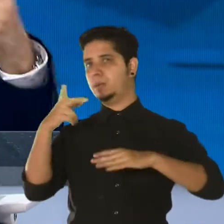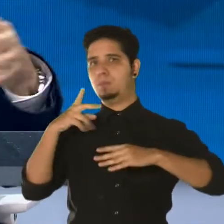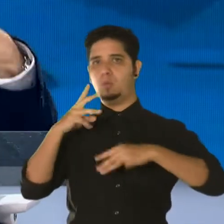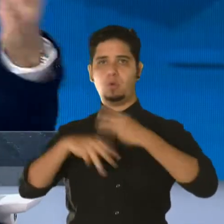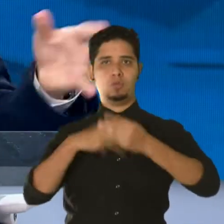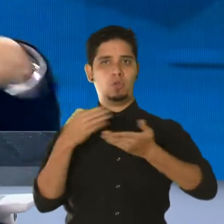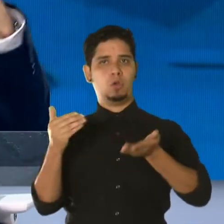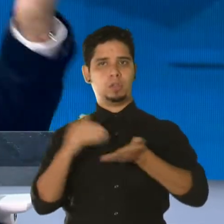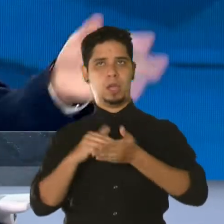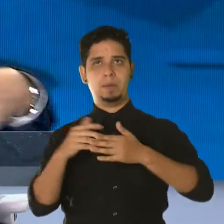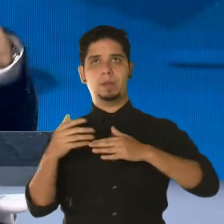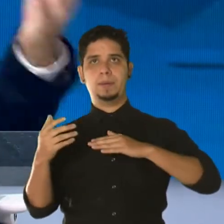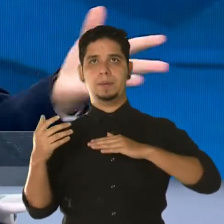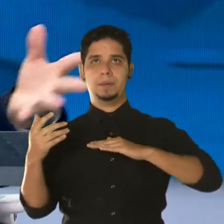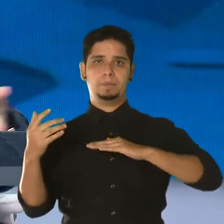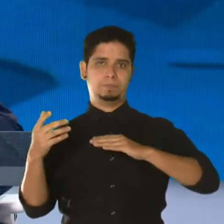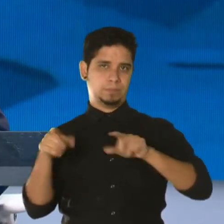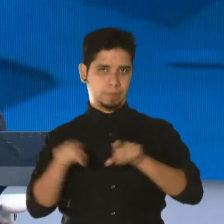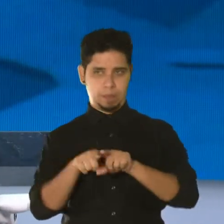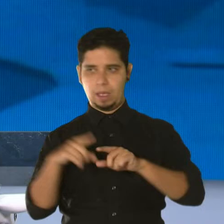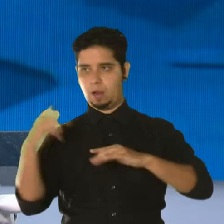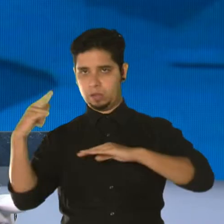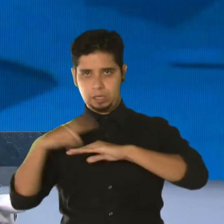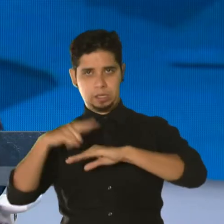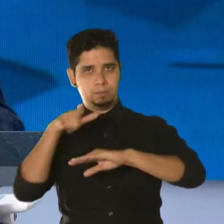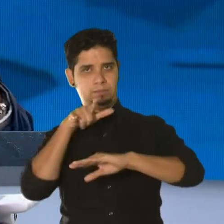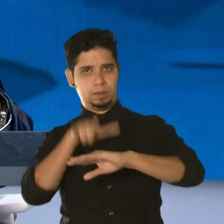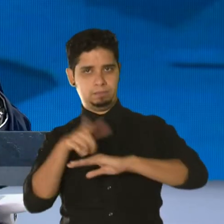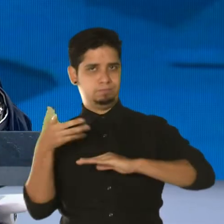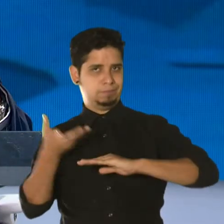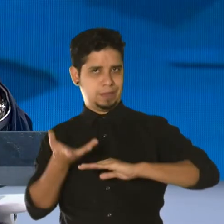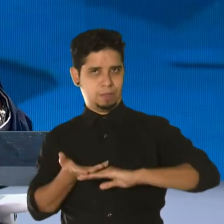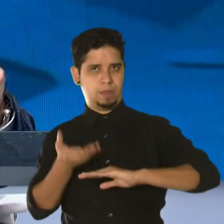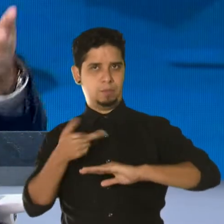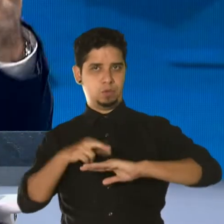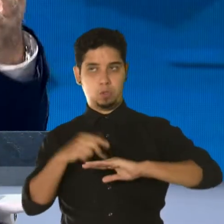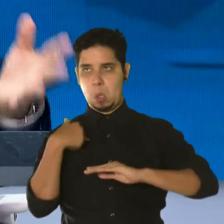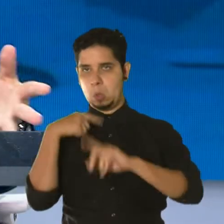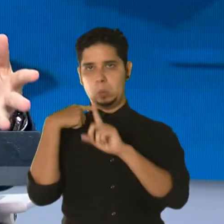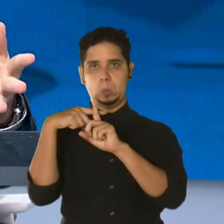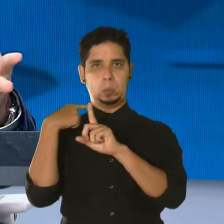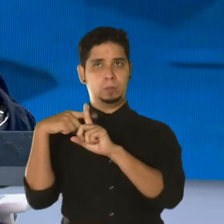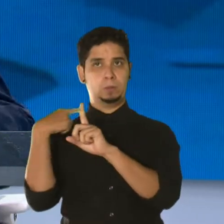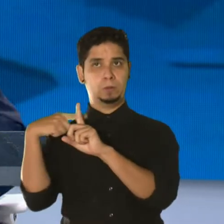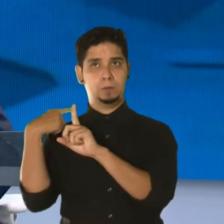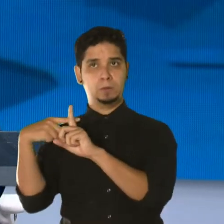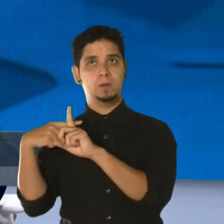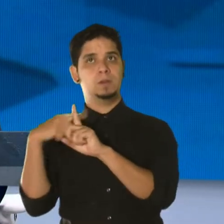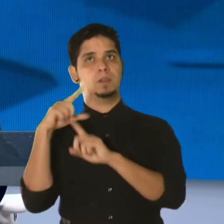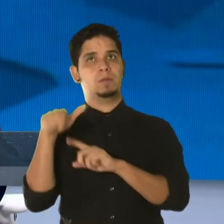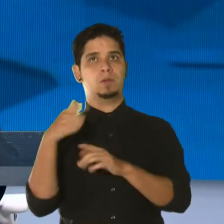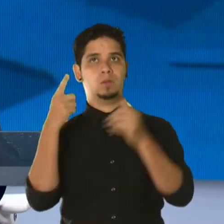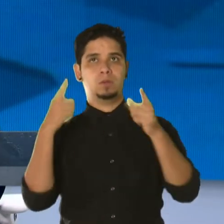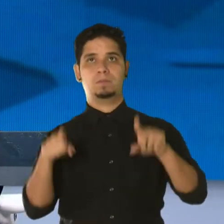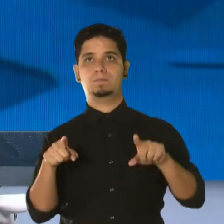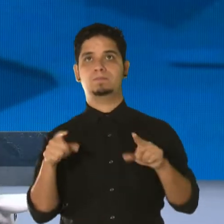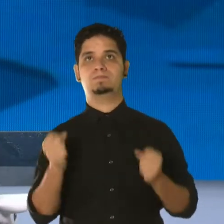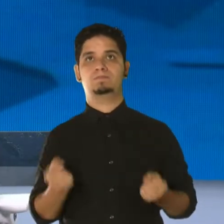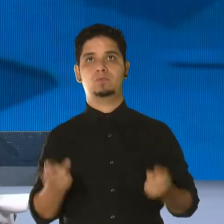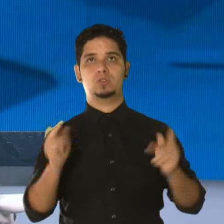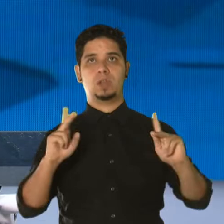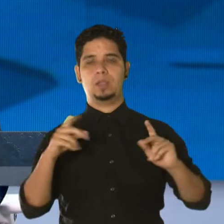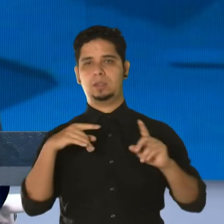el mundo del viaje, aerolíneas, etcétera, ¿no? Comercio, y estaba muy, muy, muy positivo. De pronto, pues veo mucha gente